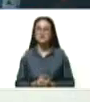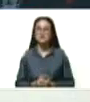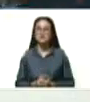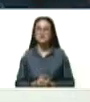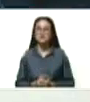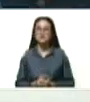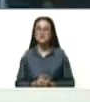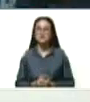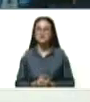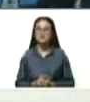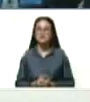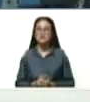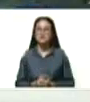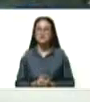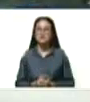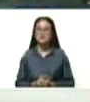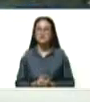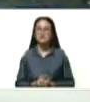todos los hierros.